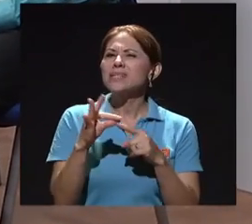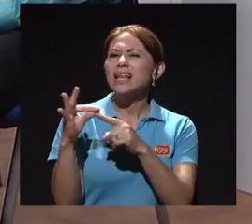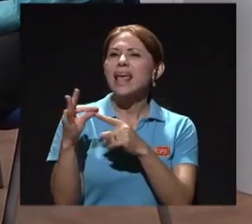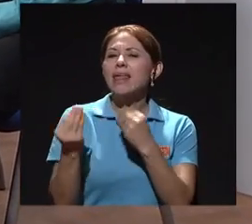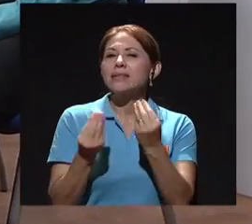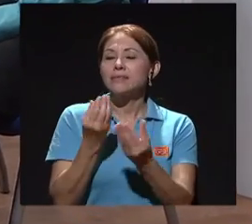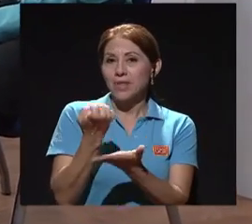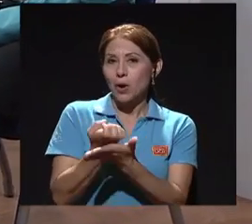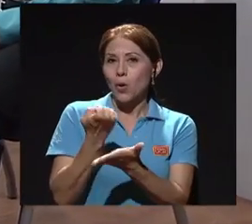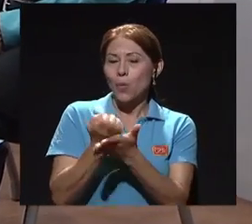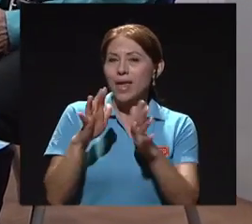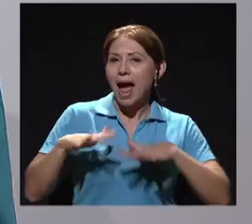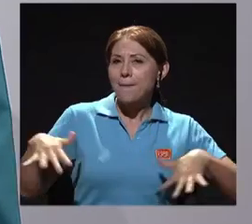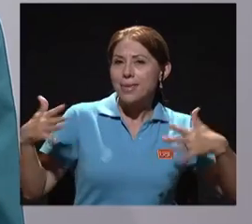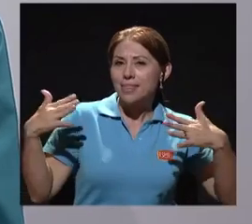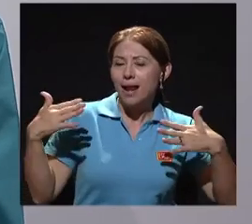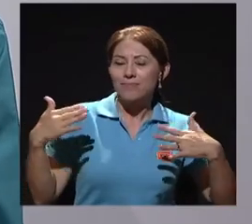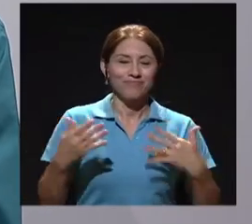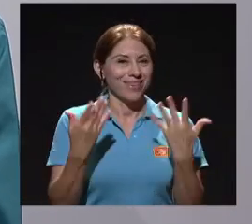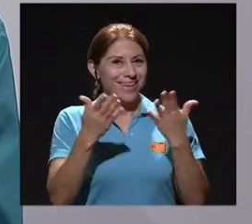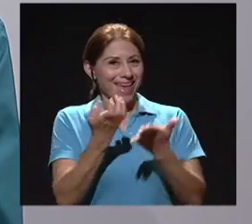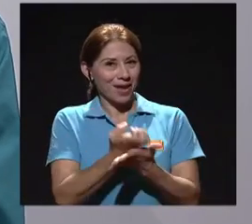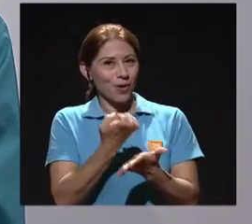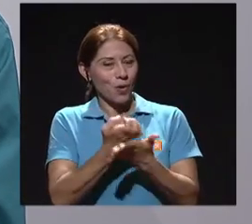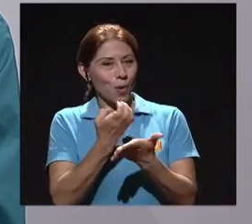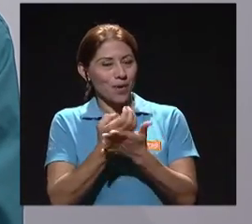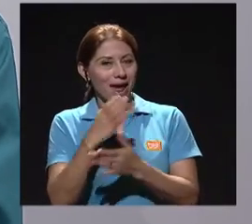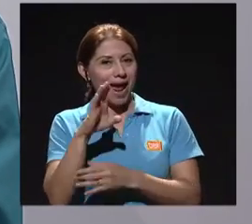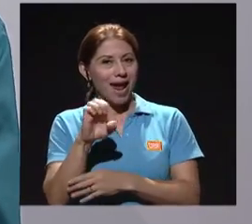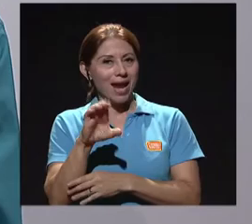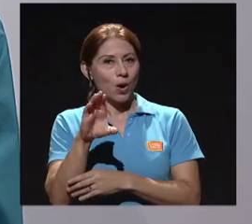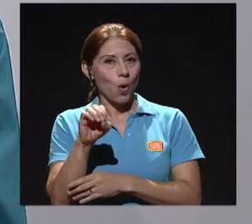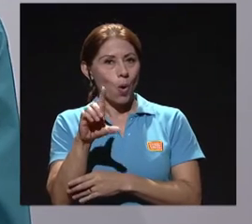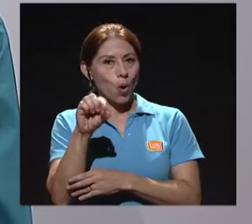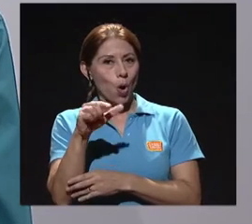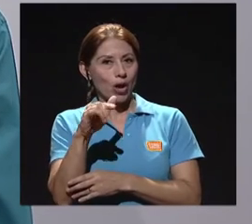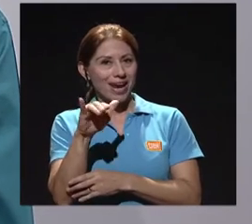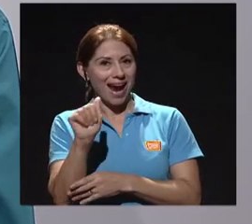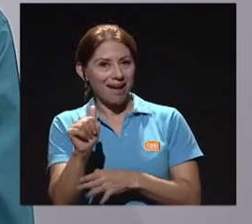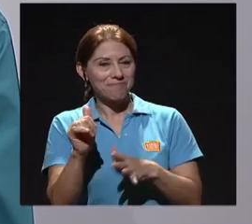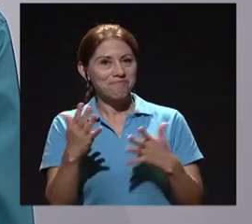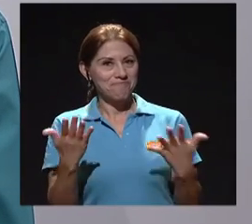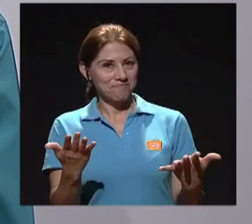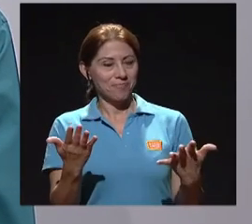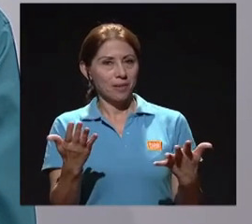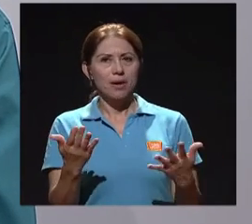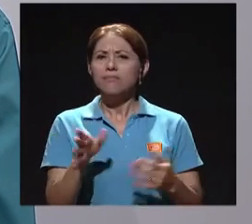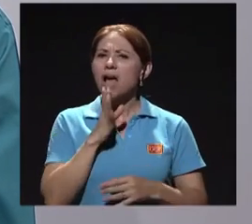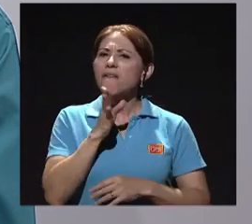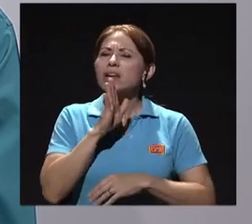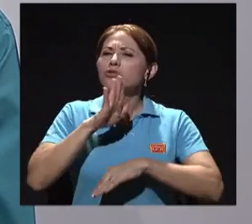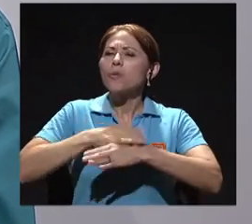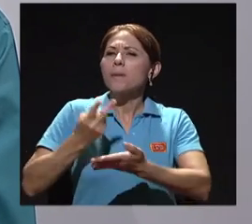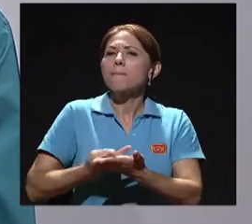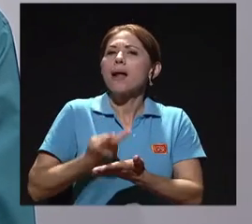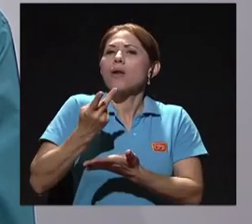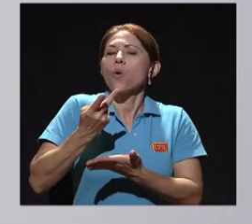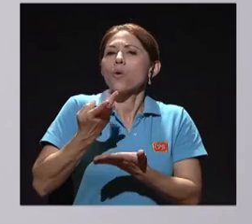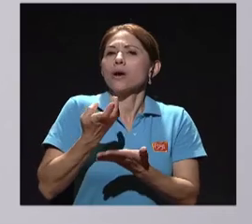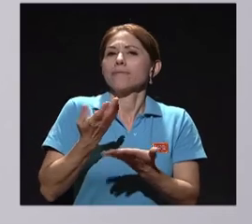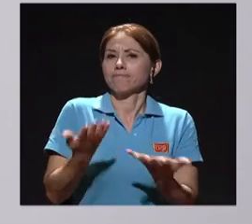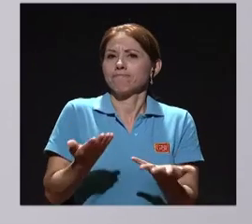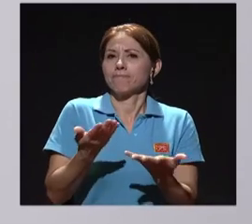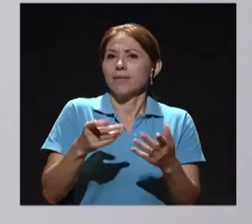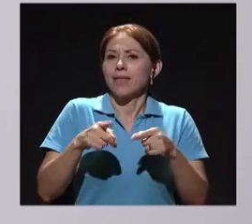de la economía ambiental y con una ecológica economía ecológica háblenos del valor económico de esta nueva ley bernardo